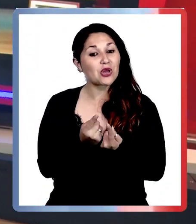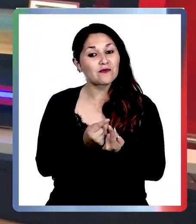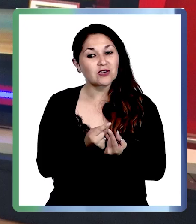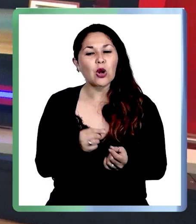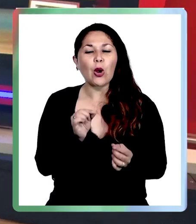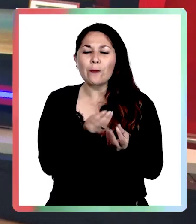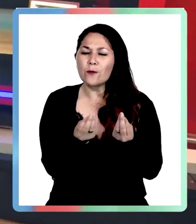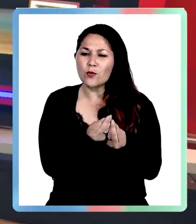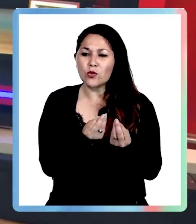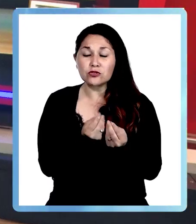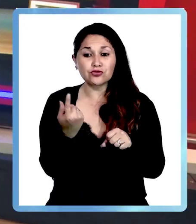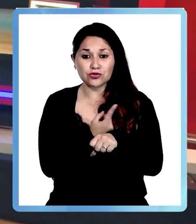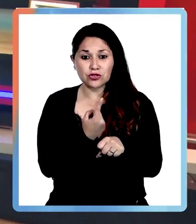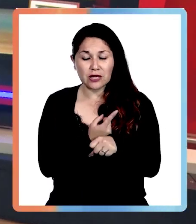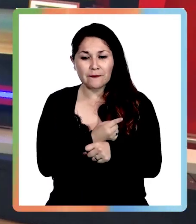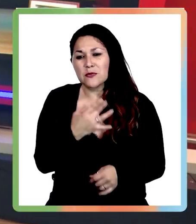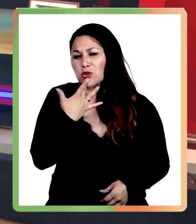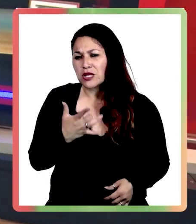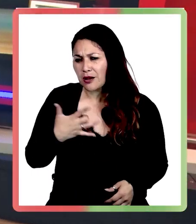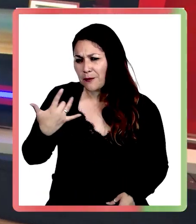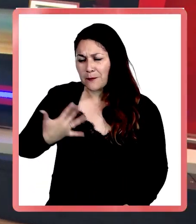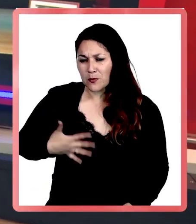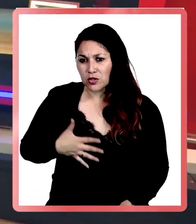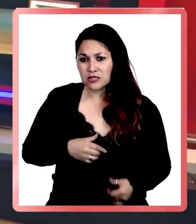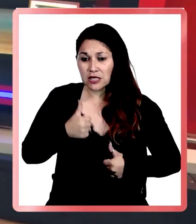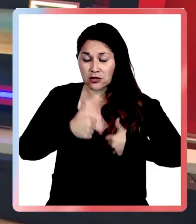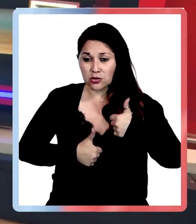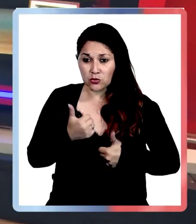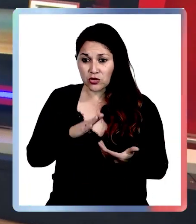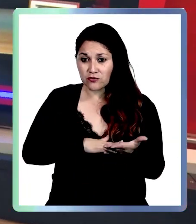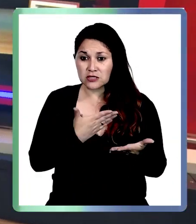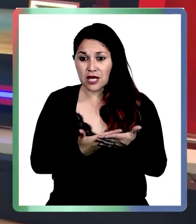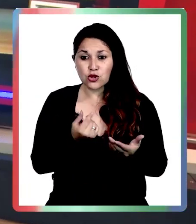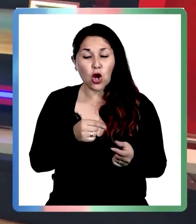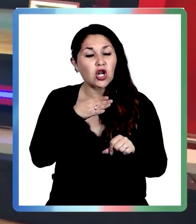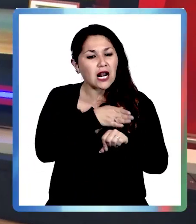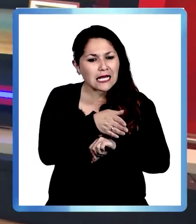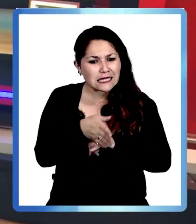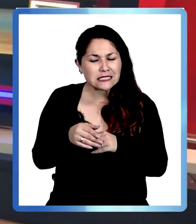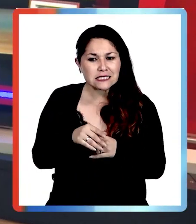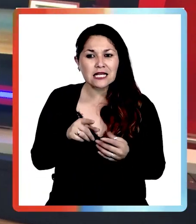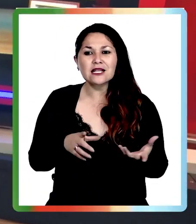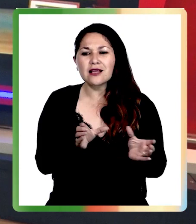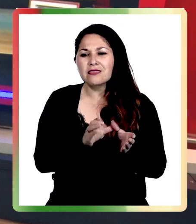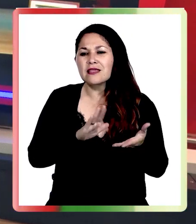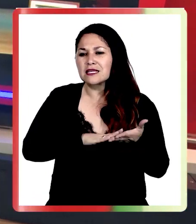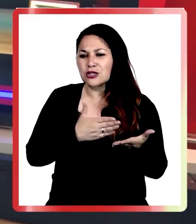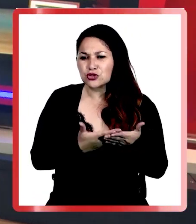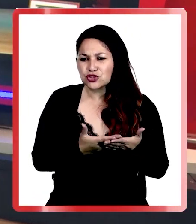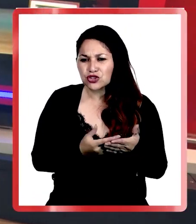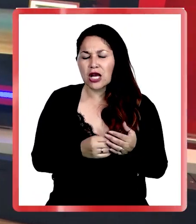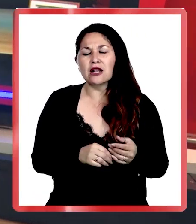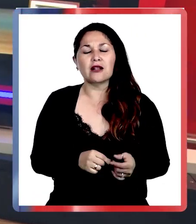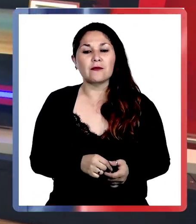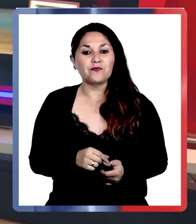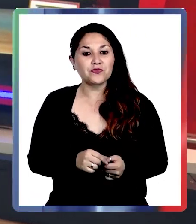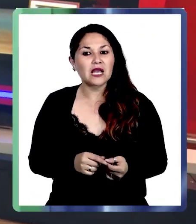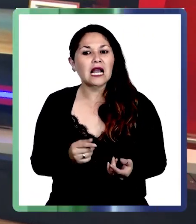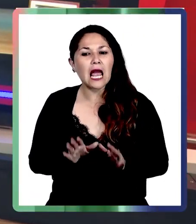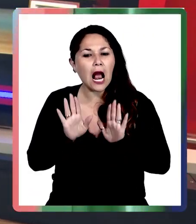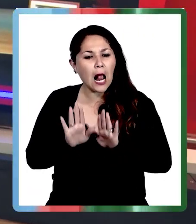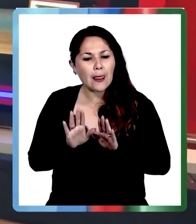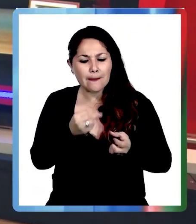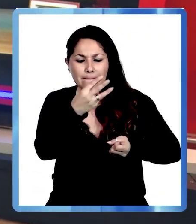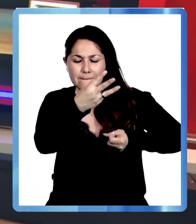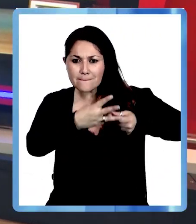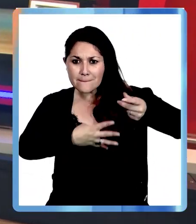inmediato, tenemos mucho que hablar, doctor París. ¿Por qué es importante que otras profesiones de la salud ingresen al Código Sanitario? ¿Qué está pasando con las listas de espera? Un asunto que ha estudiado muy